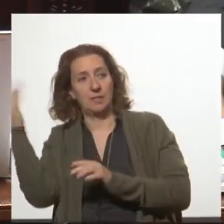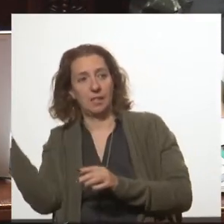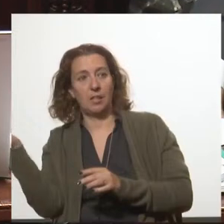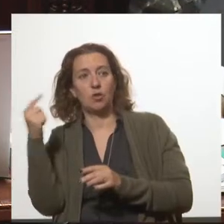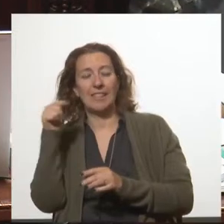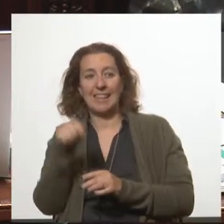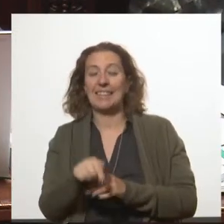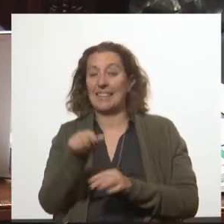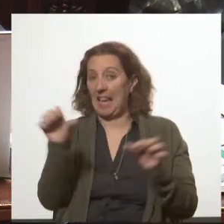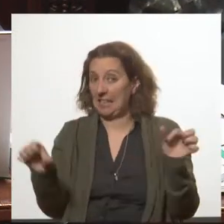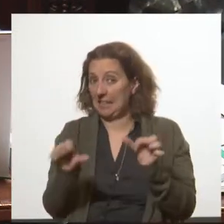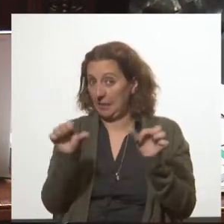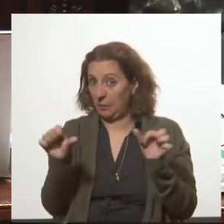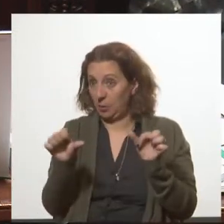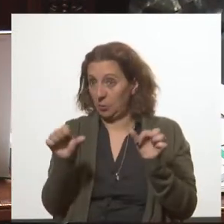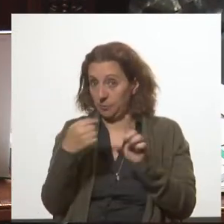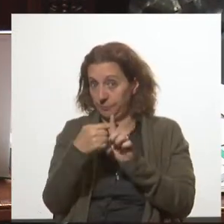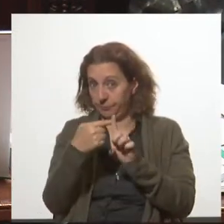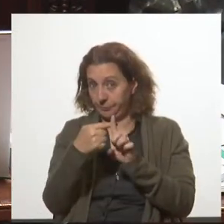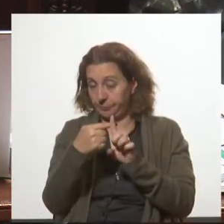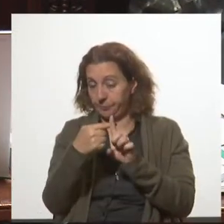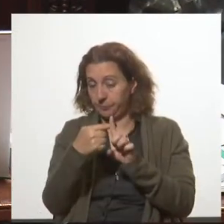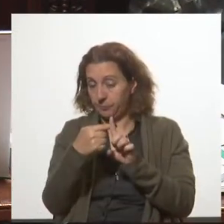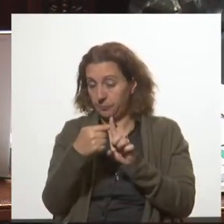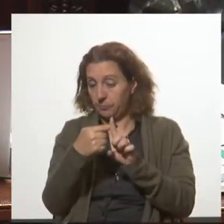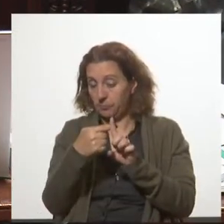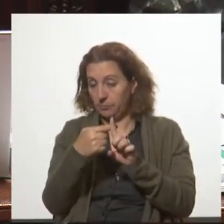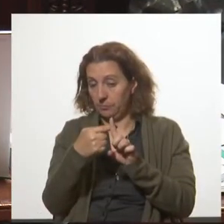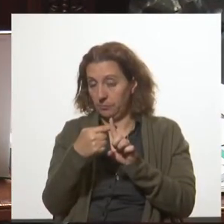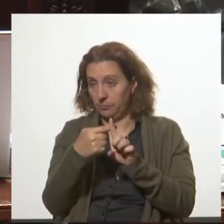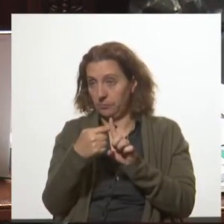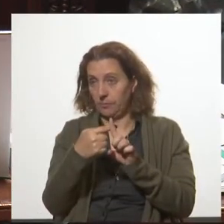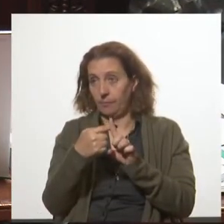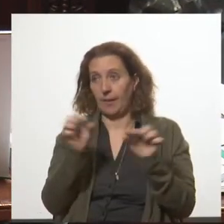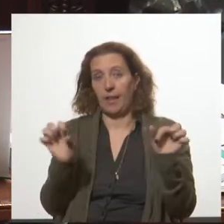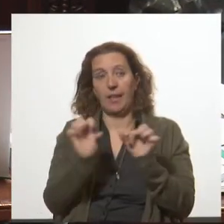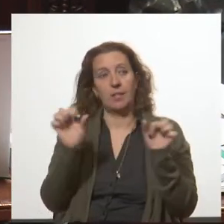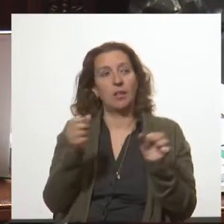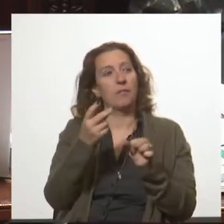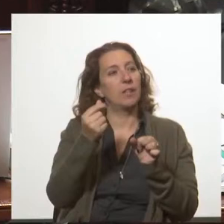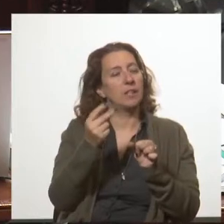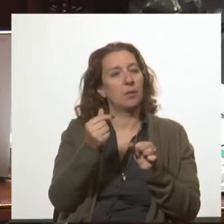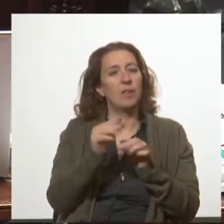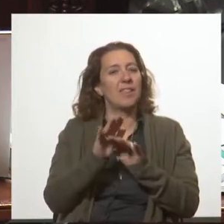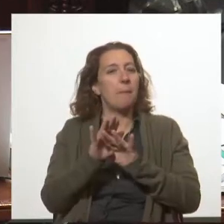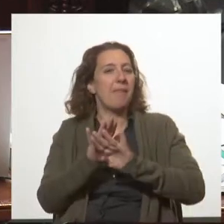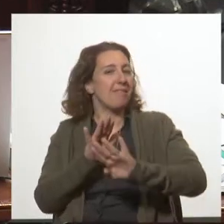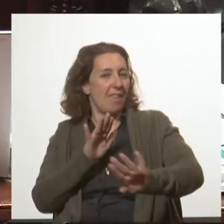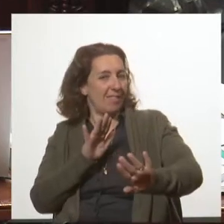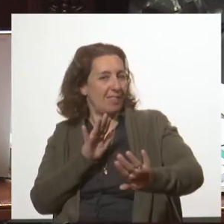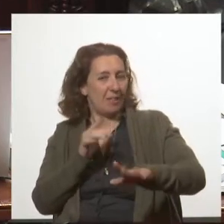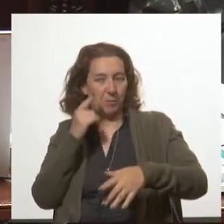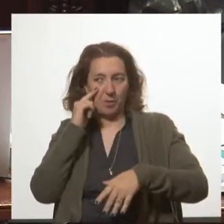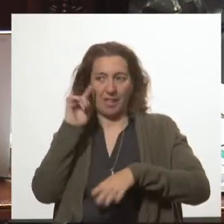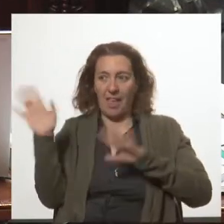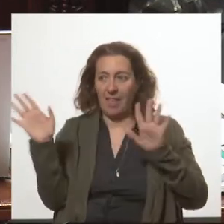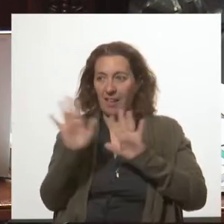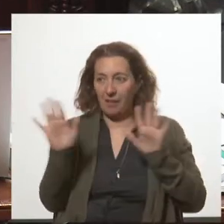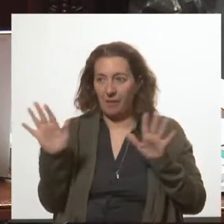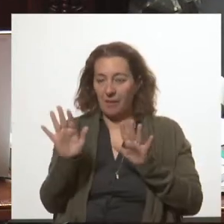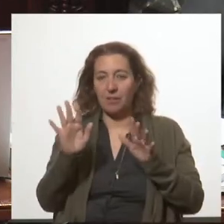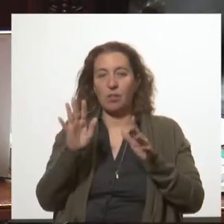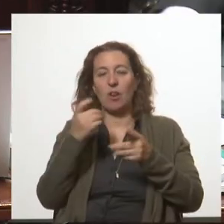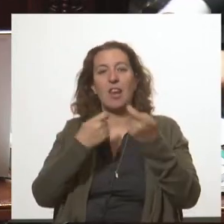que se valoró como una unidad de generación de efectivo independiente porque realmente no tiene nada que ver con el negocio de